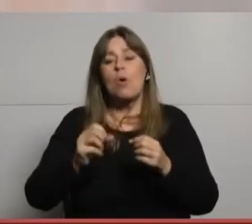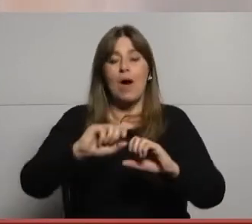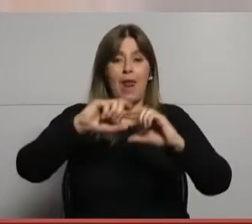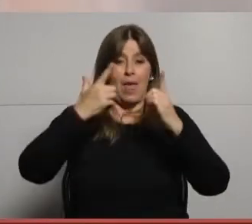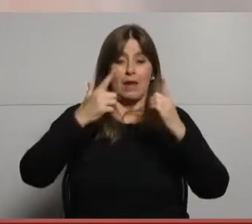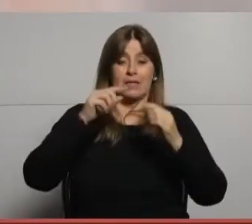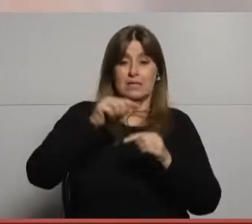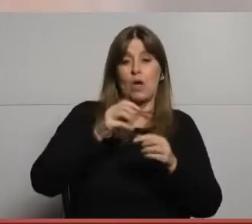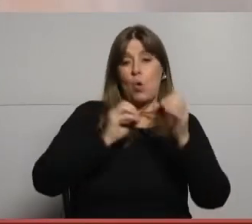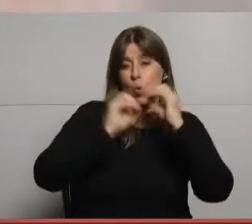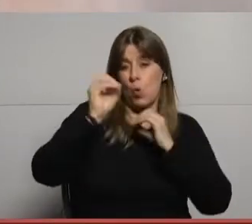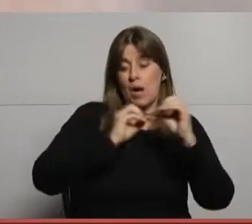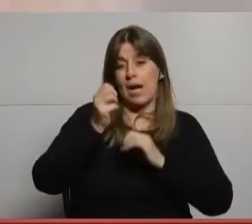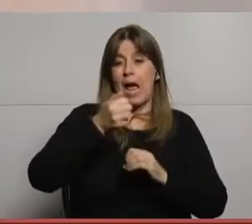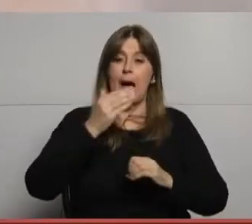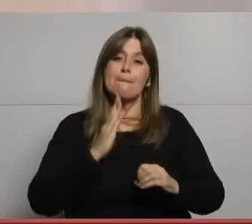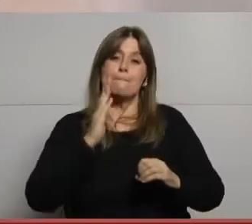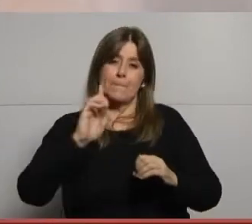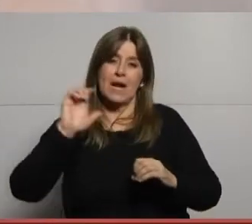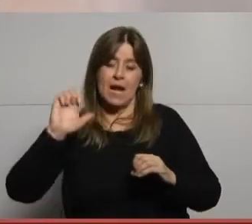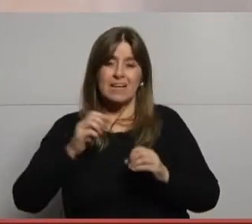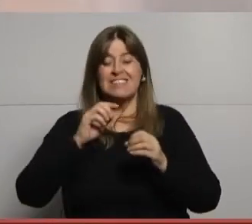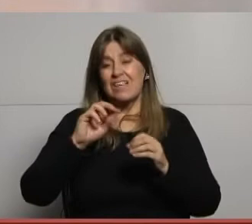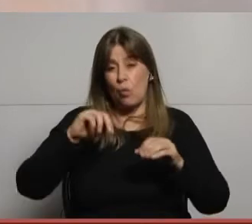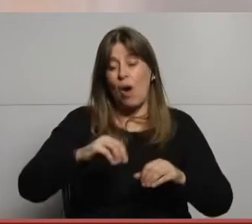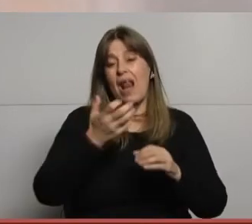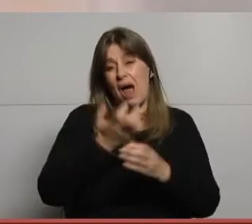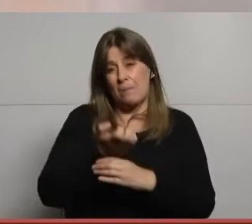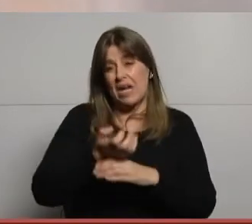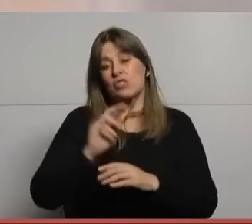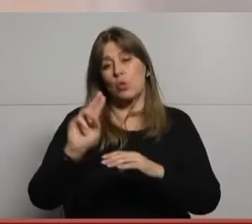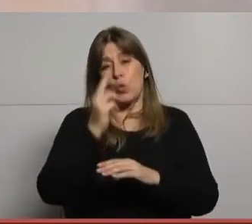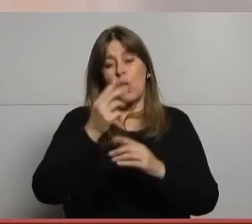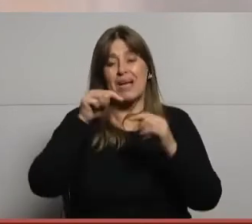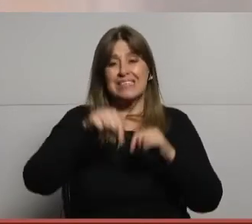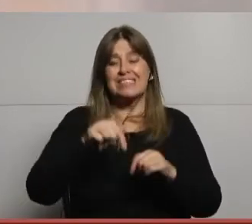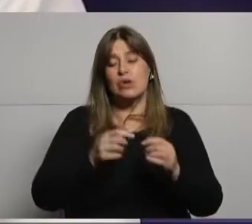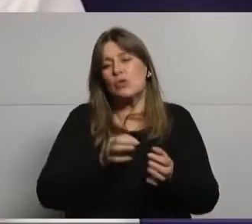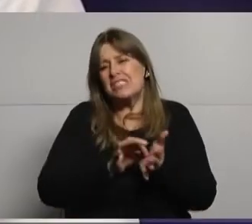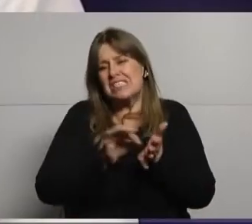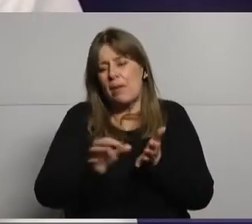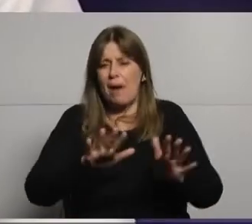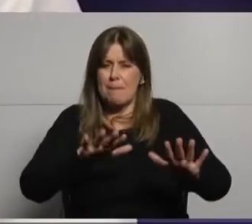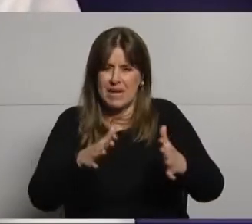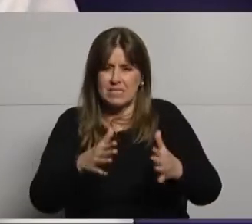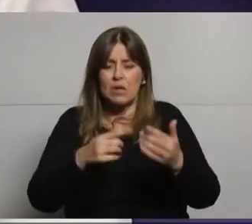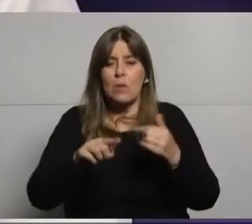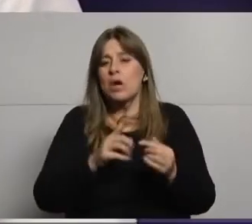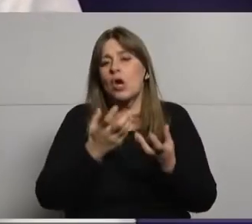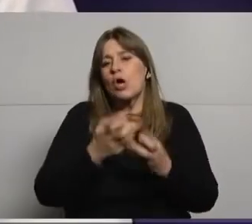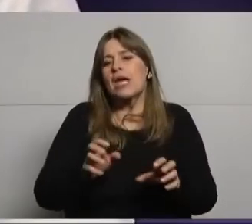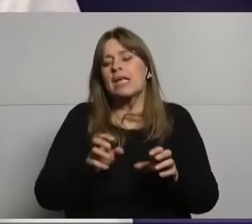exposición que implementaron Google y Apple, el que utiliza la aplicación de Uruguay, utilizaron un sistema similar, pero no quisieron resignar